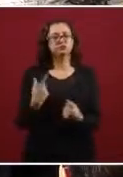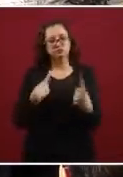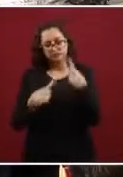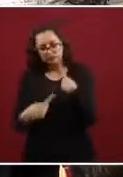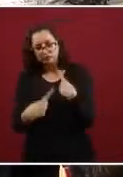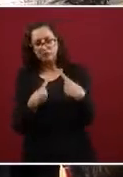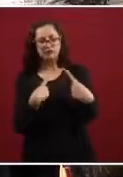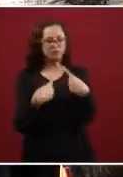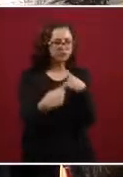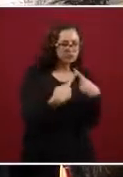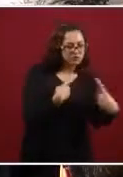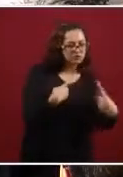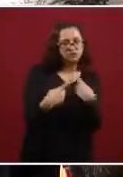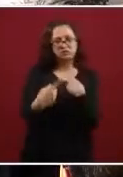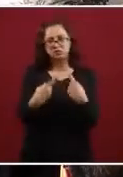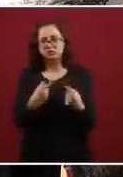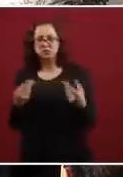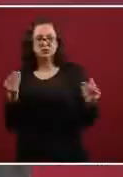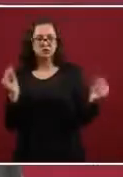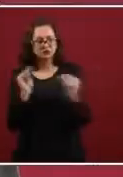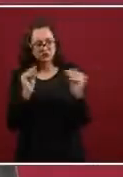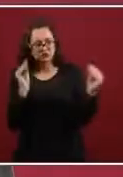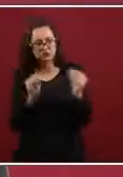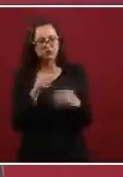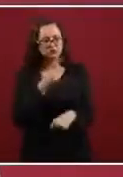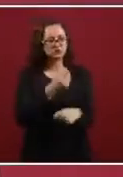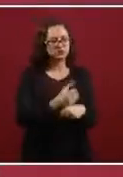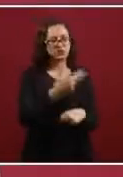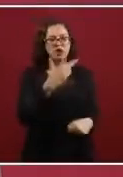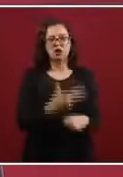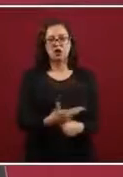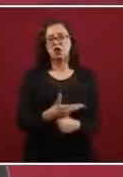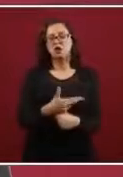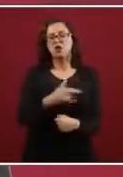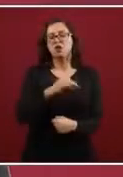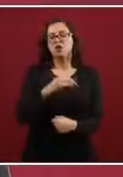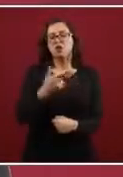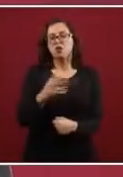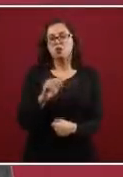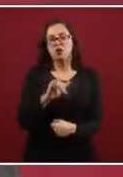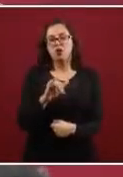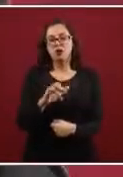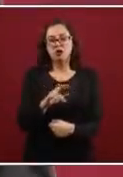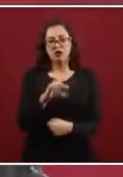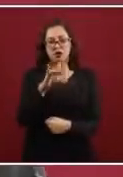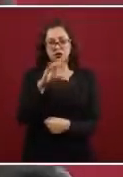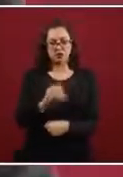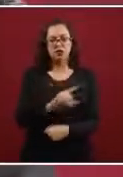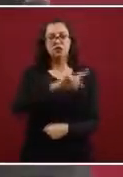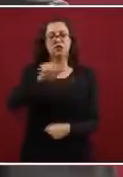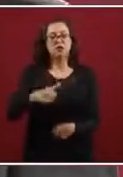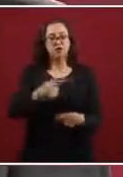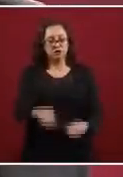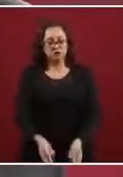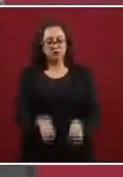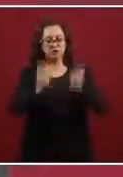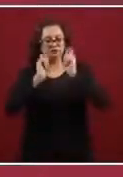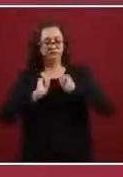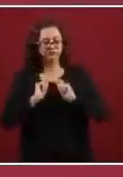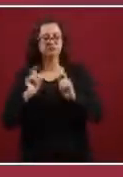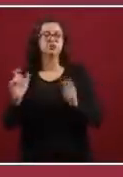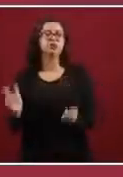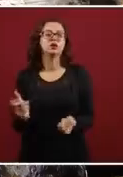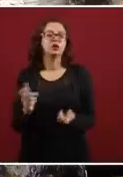negociación con el secretario Guajardo del gobierno anterior. Cuando yo entré al final representando al